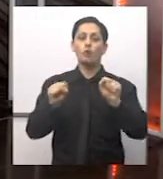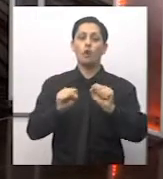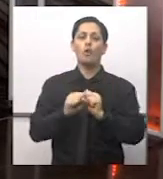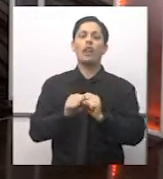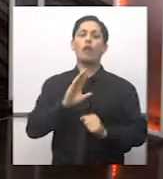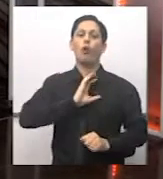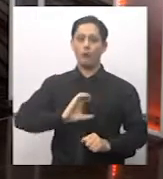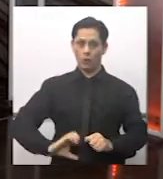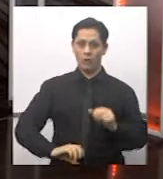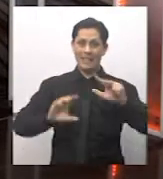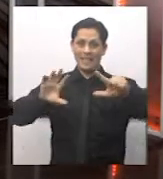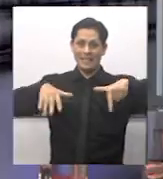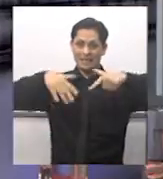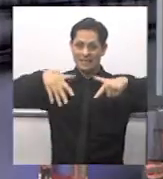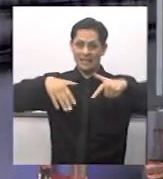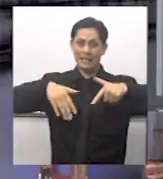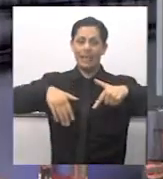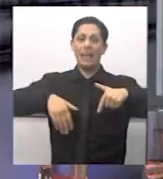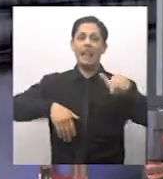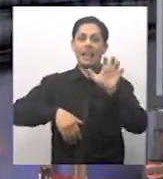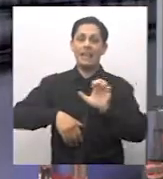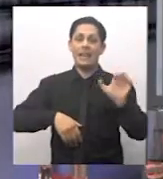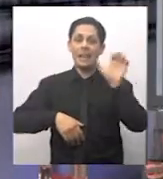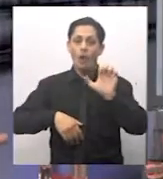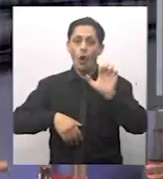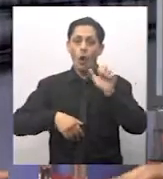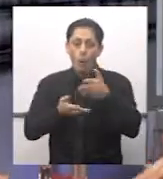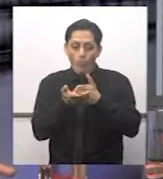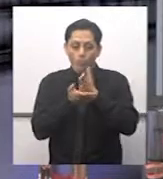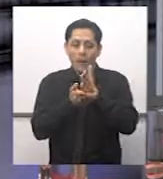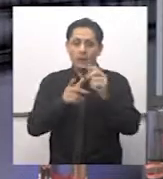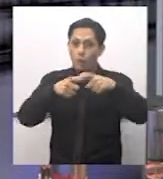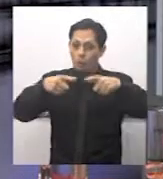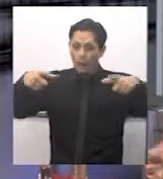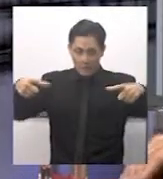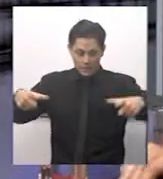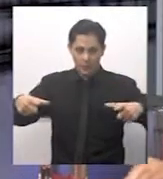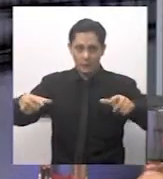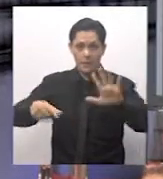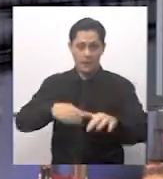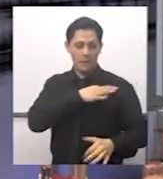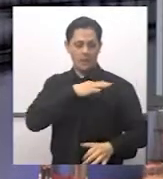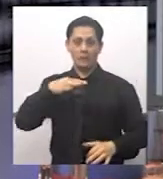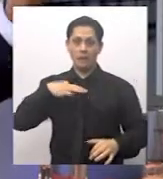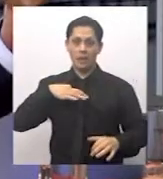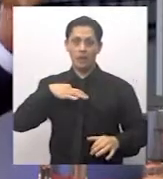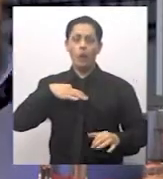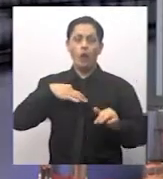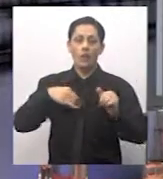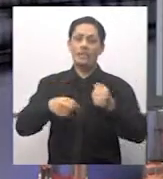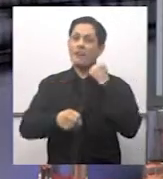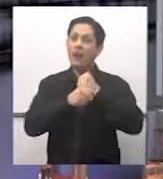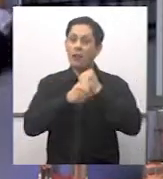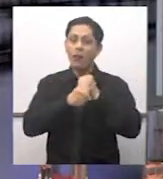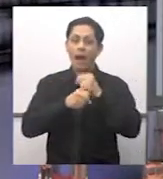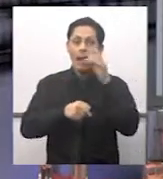parte una mesa tripartita, Ministerio de Transporte, Ministerio de Trabajo, para revisar hacia futuro qué modificaciones vamos a